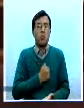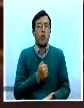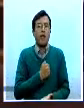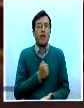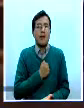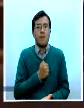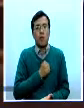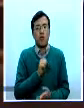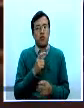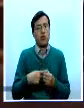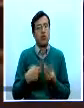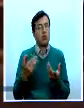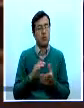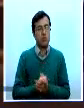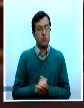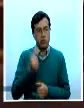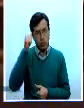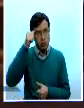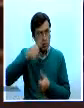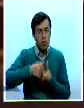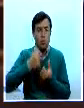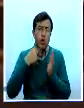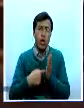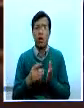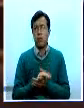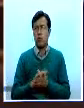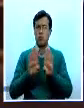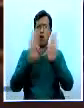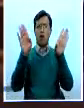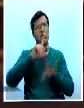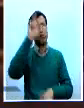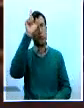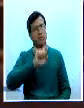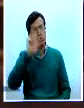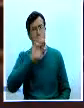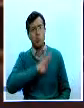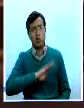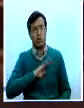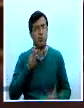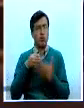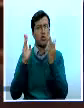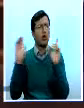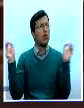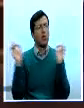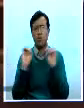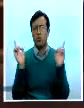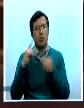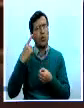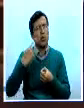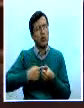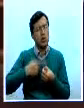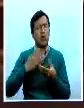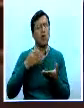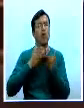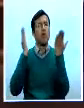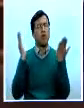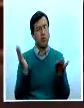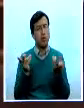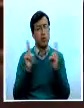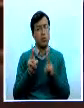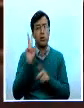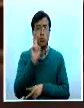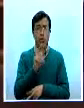ecuatorianos porque yo siempre ha insistido alguien que venga a manchar una pared no le está haciendo daño al municipio está haciendo daño a toda una ciudad a todo un país y